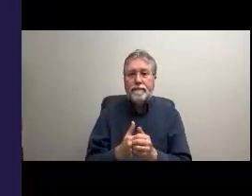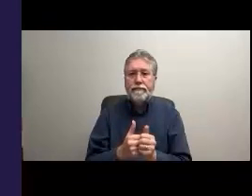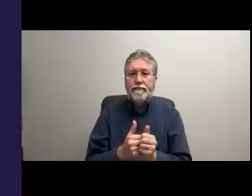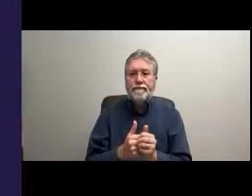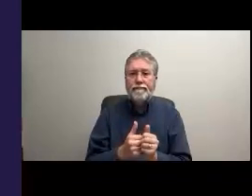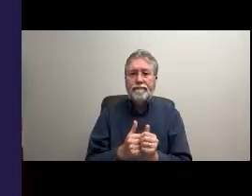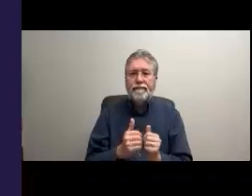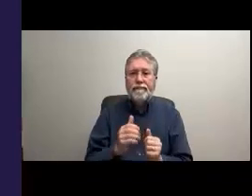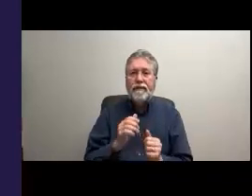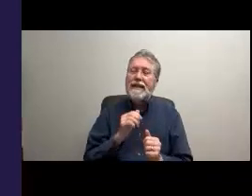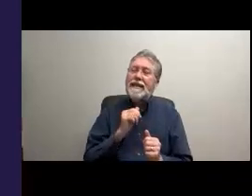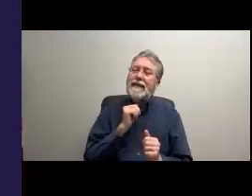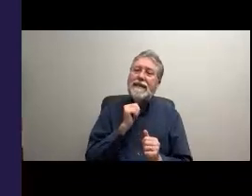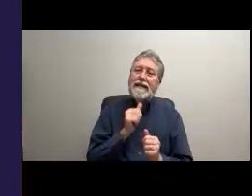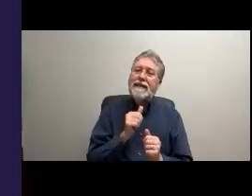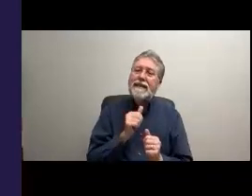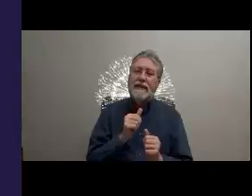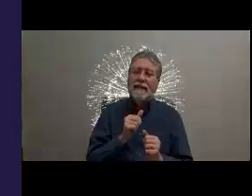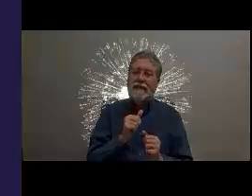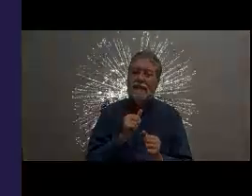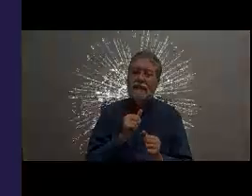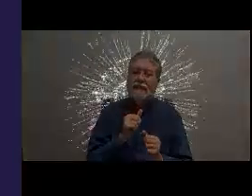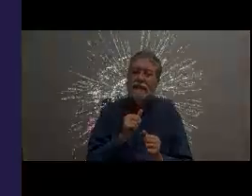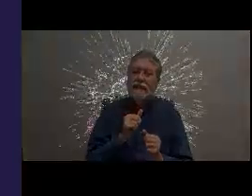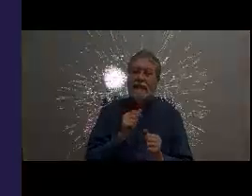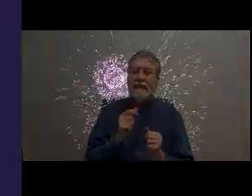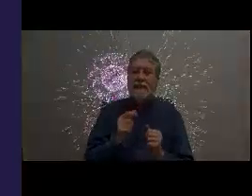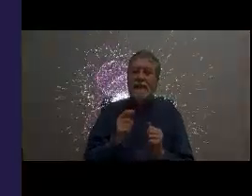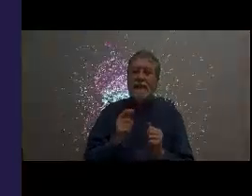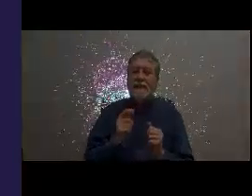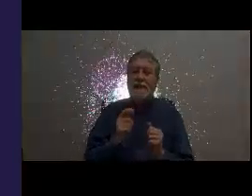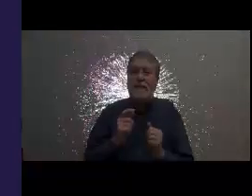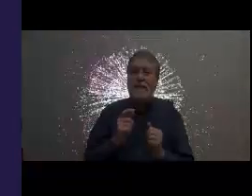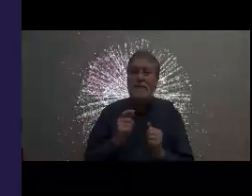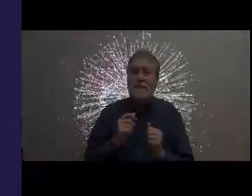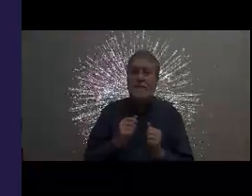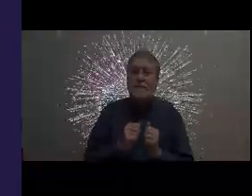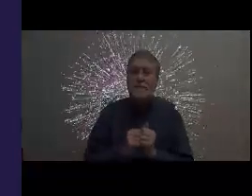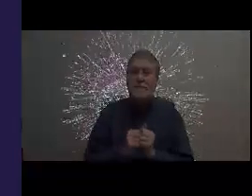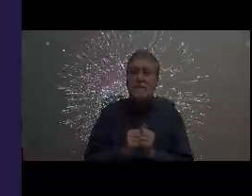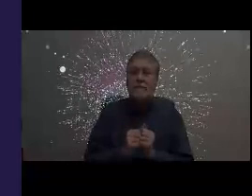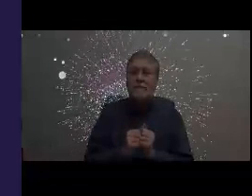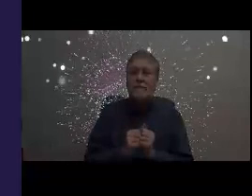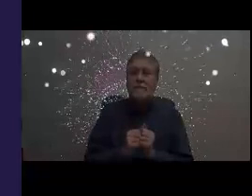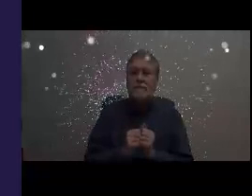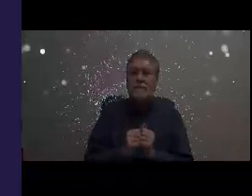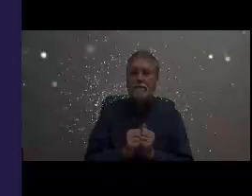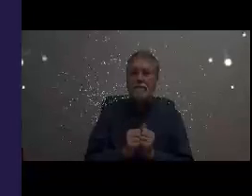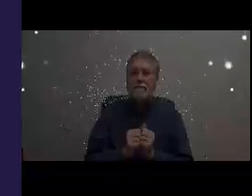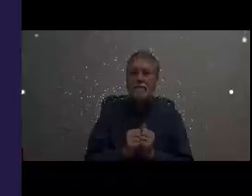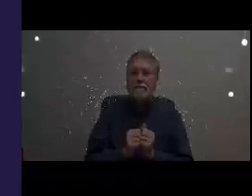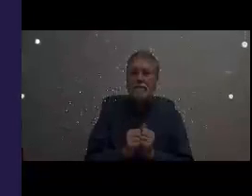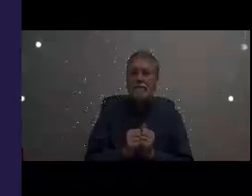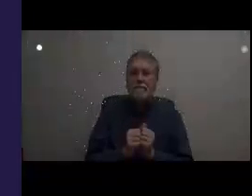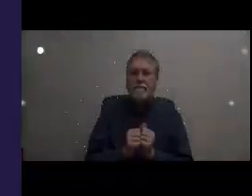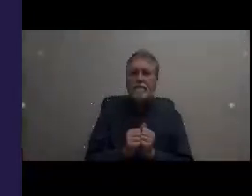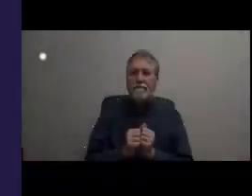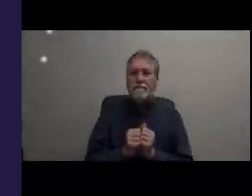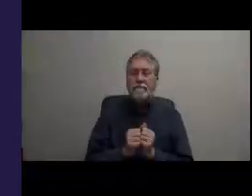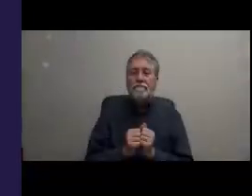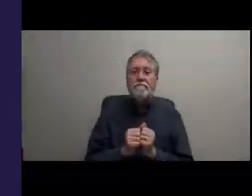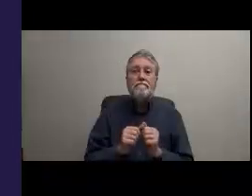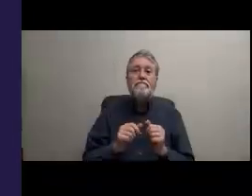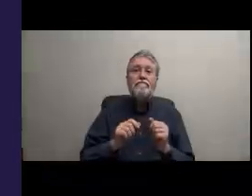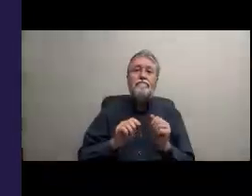en realidad se ajustan a eso, a la alta resolución, a las series temporales. Pero lo que hemos hecho